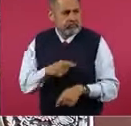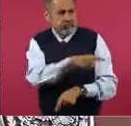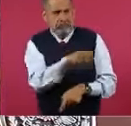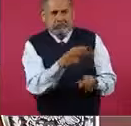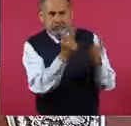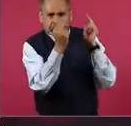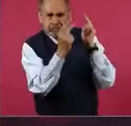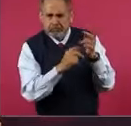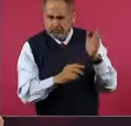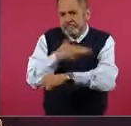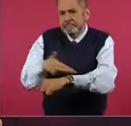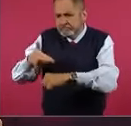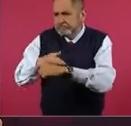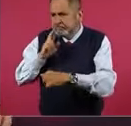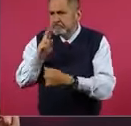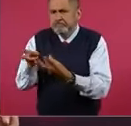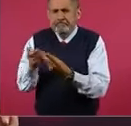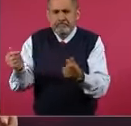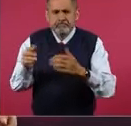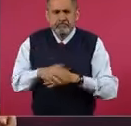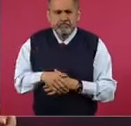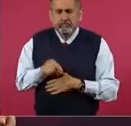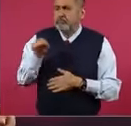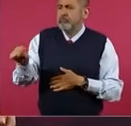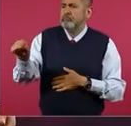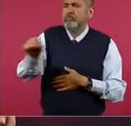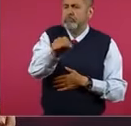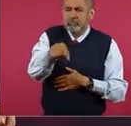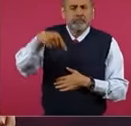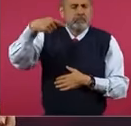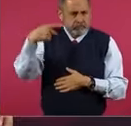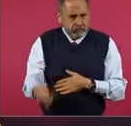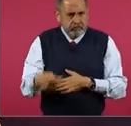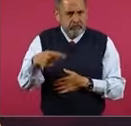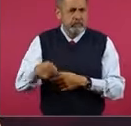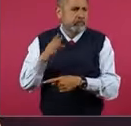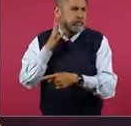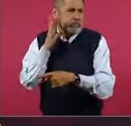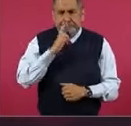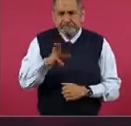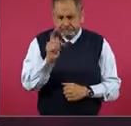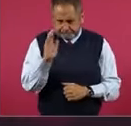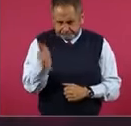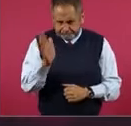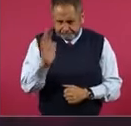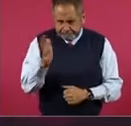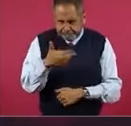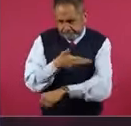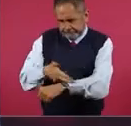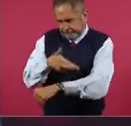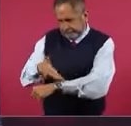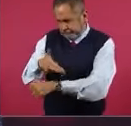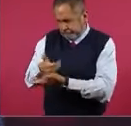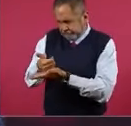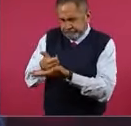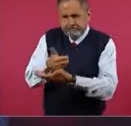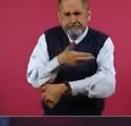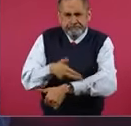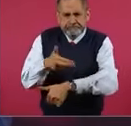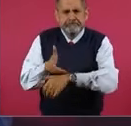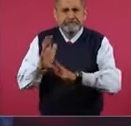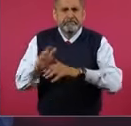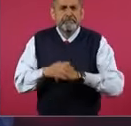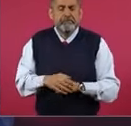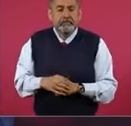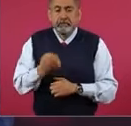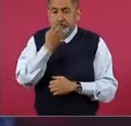resolviendo en las instituciones de nuestro país. El presidente subrayó que, aunque México y Estados